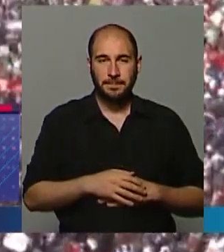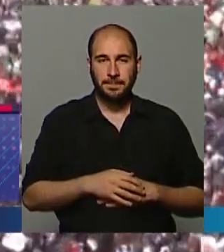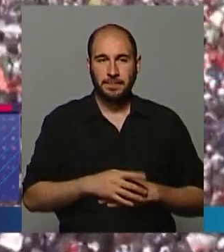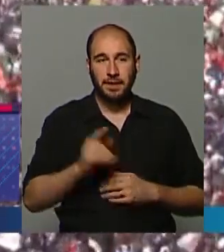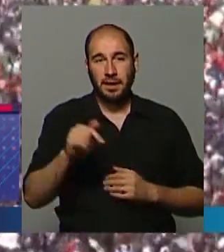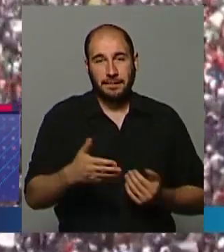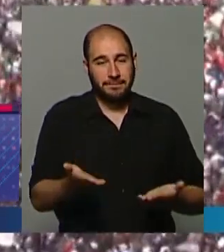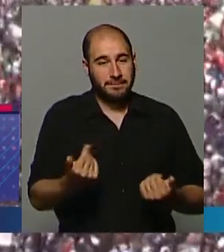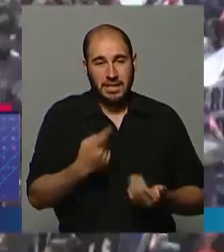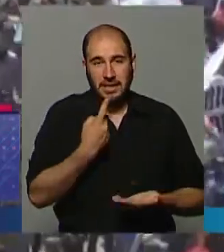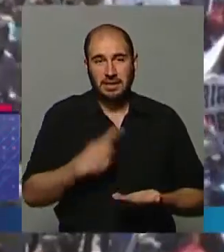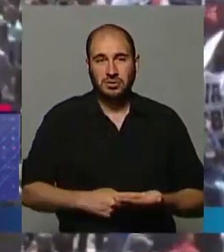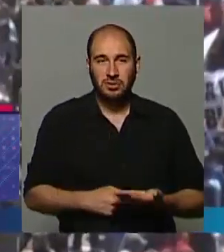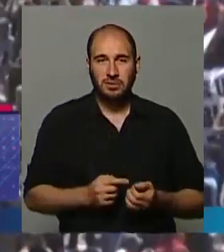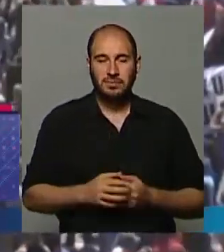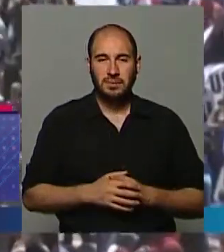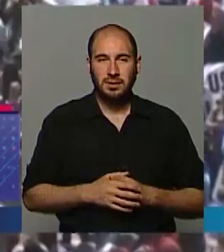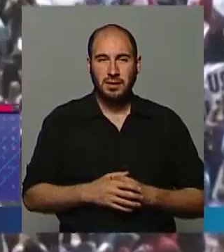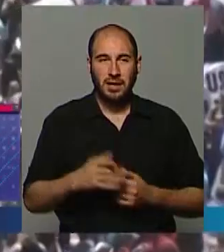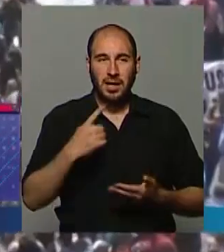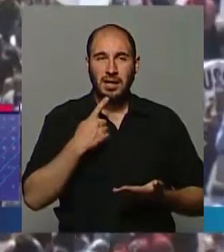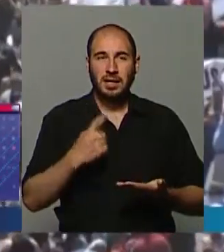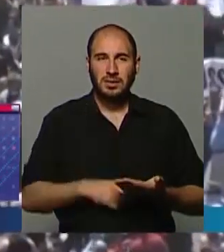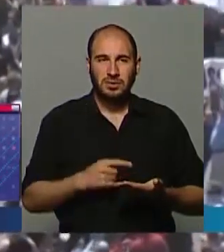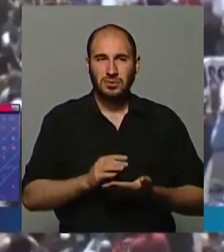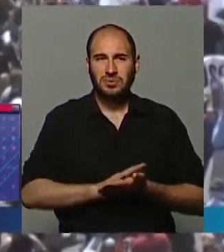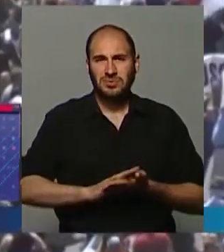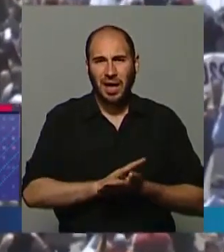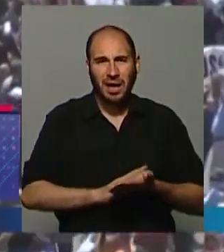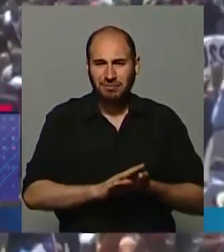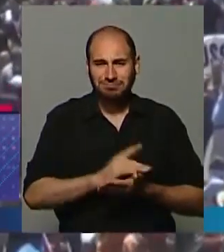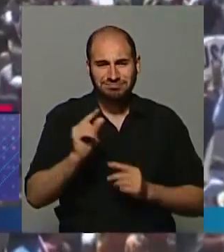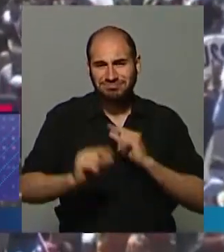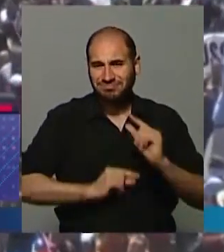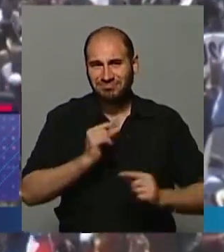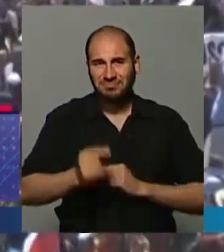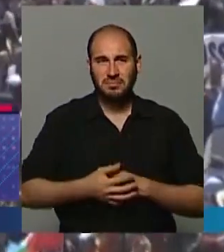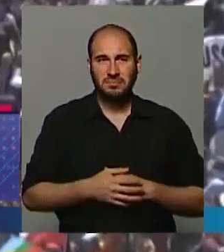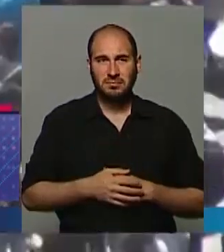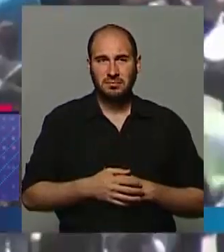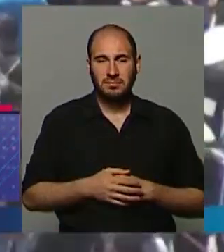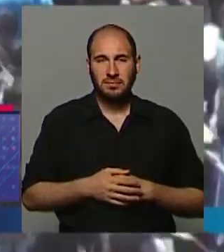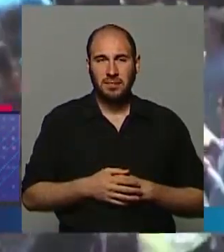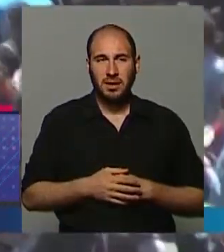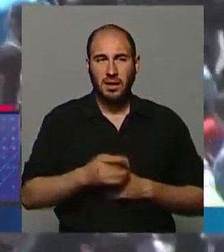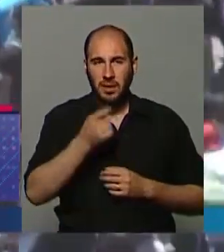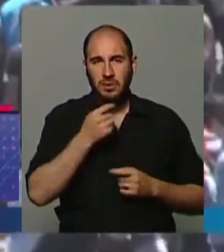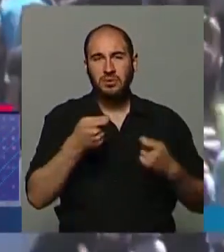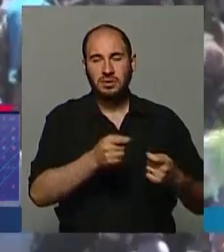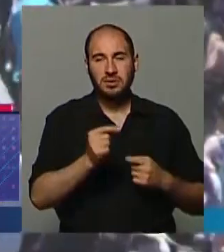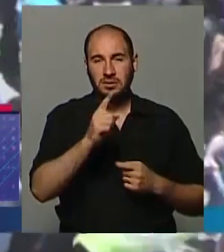alcanzan con las medidas que son superficiales o parches, ¿no es cierto?, como dar un subsidio de